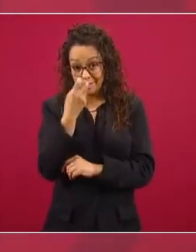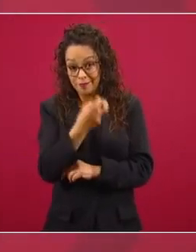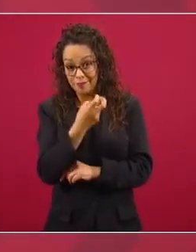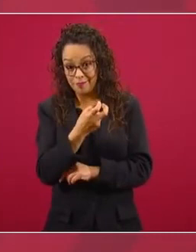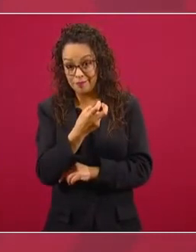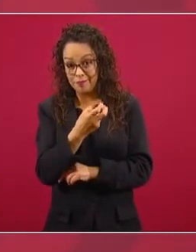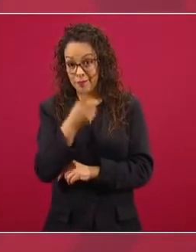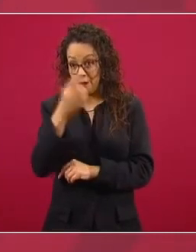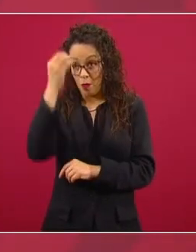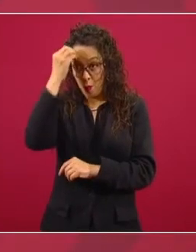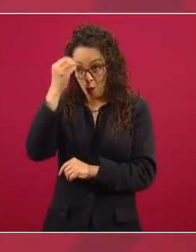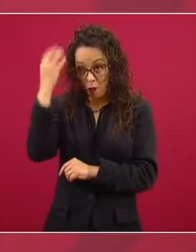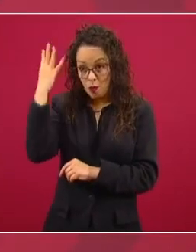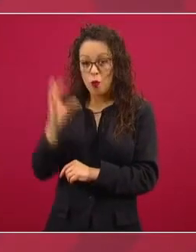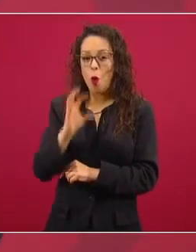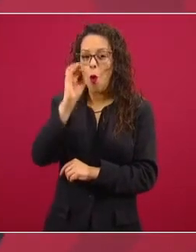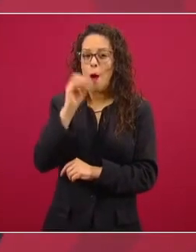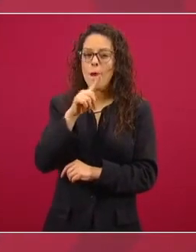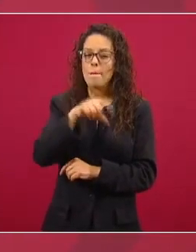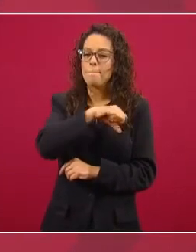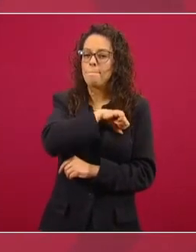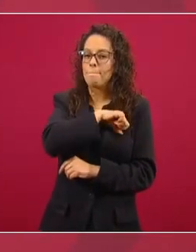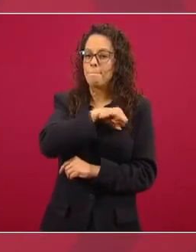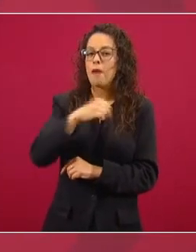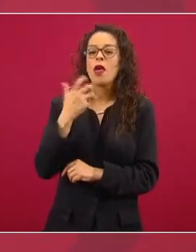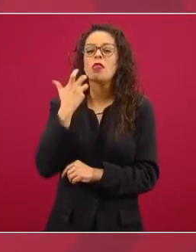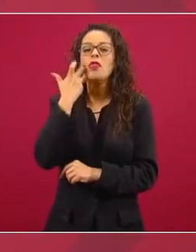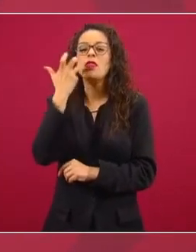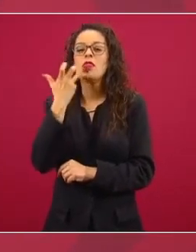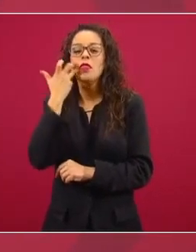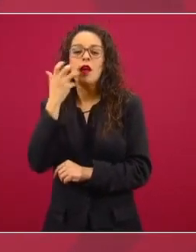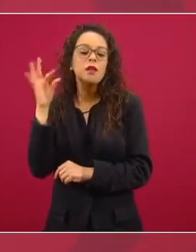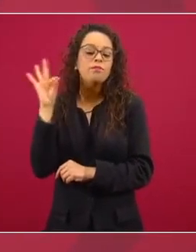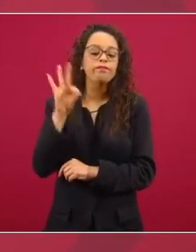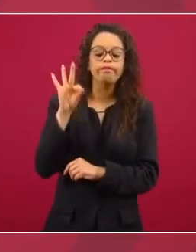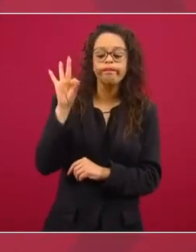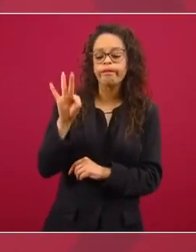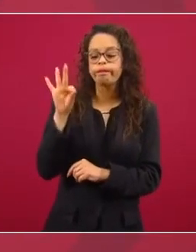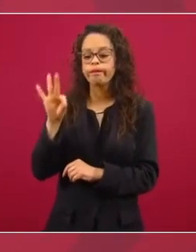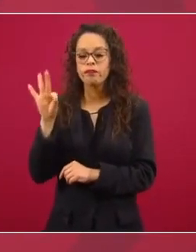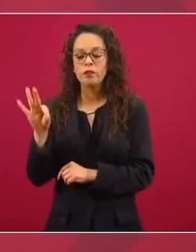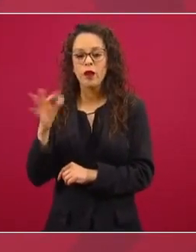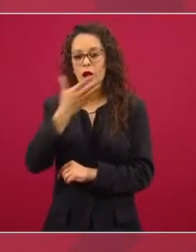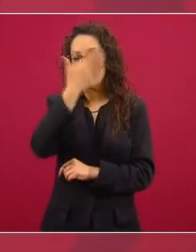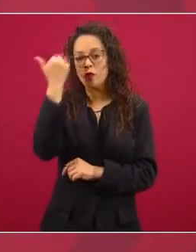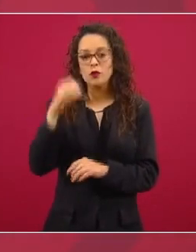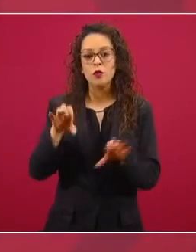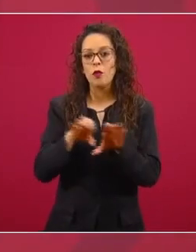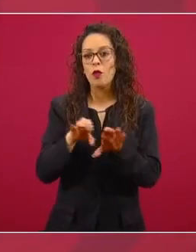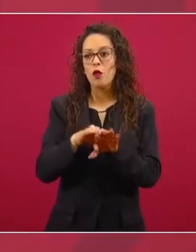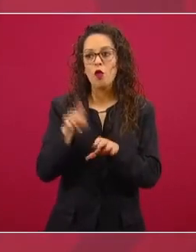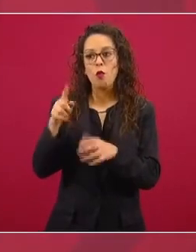mala fe no toma en cuenta cómo funciona esa institución.